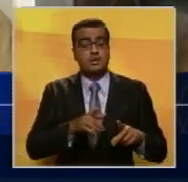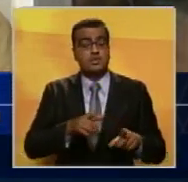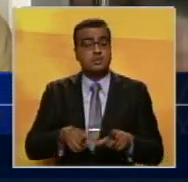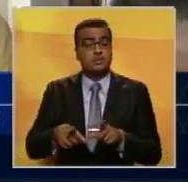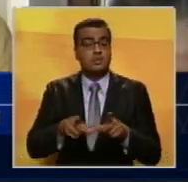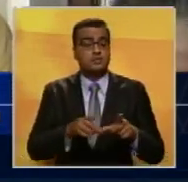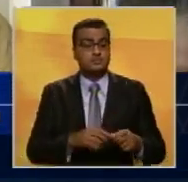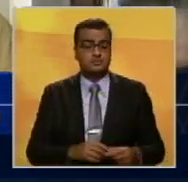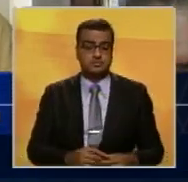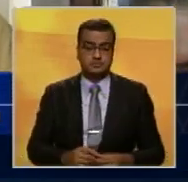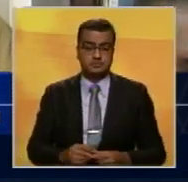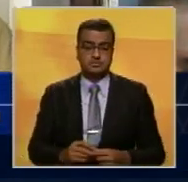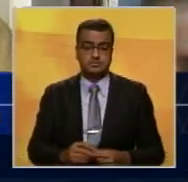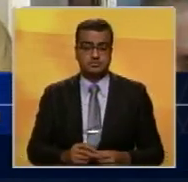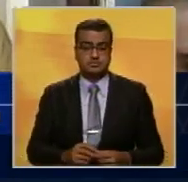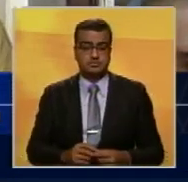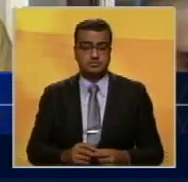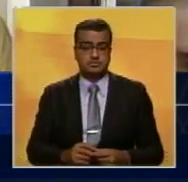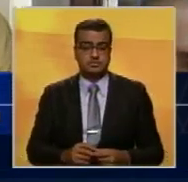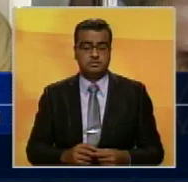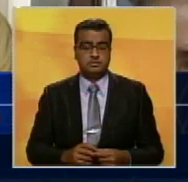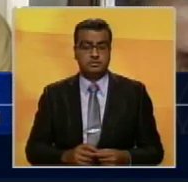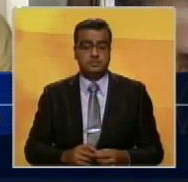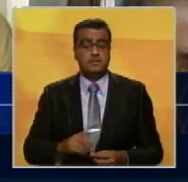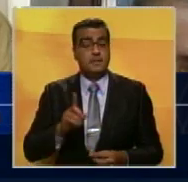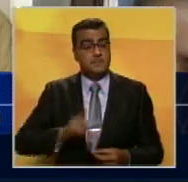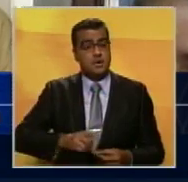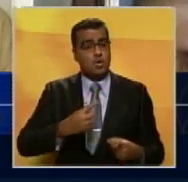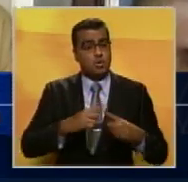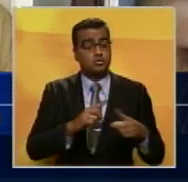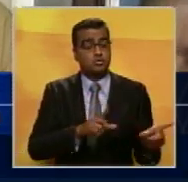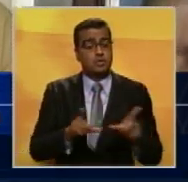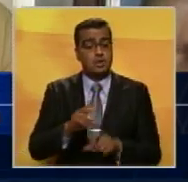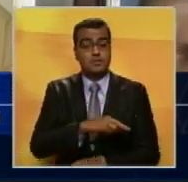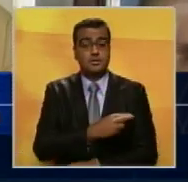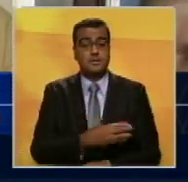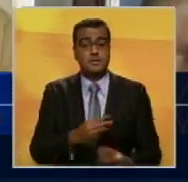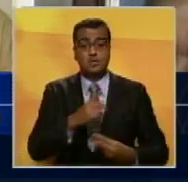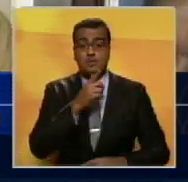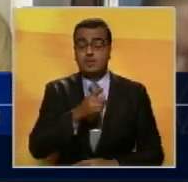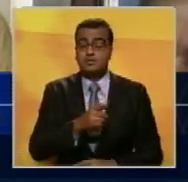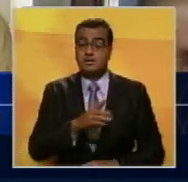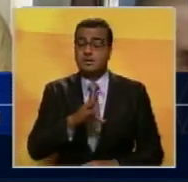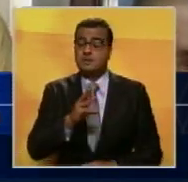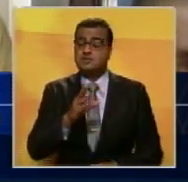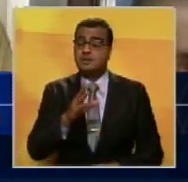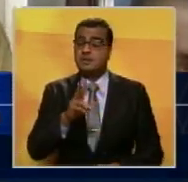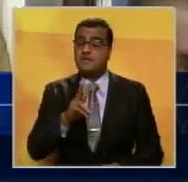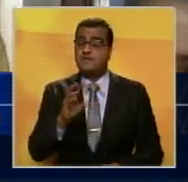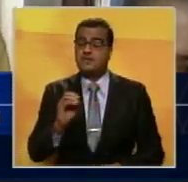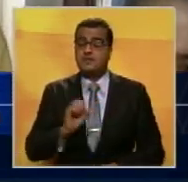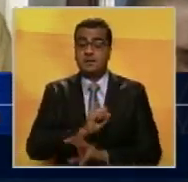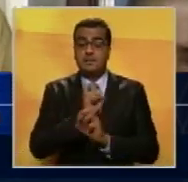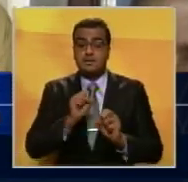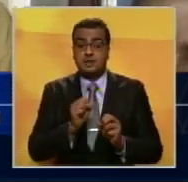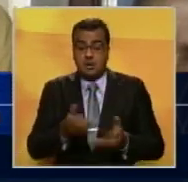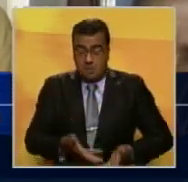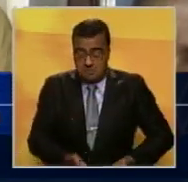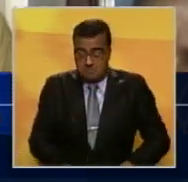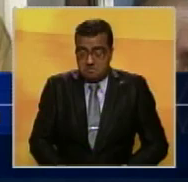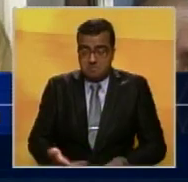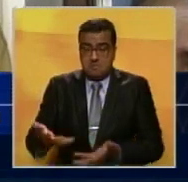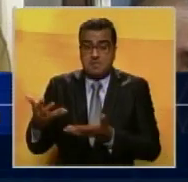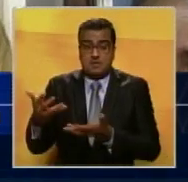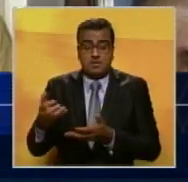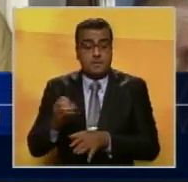retén. La parte de obstetricia también fue afectada. Incluso a las 6:20 de la mañana tuvimos que atender un parto en las